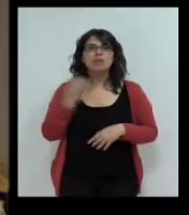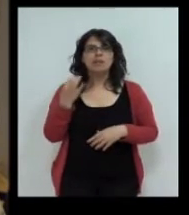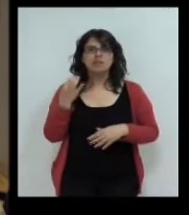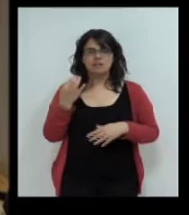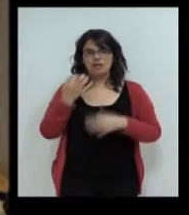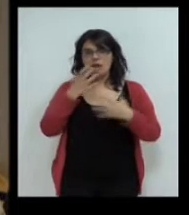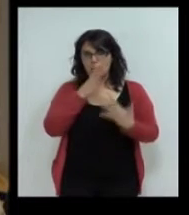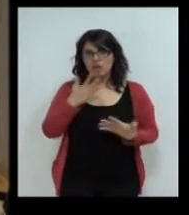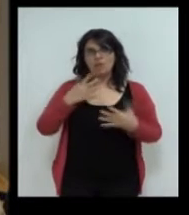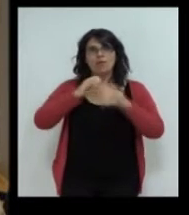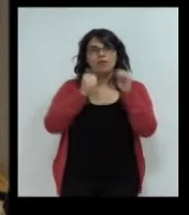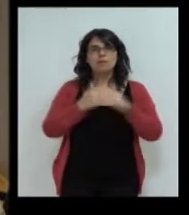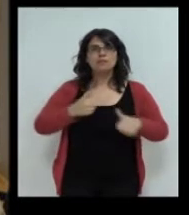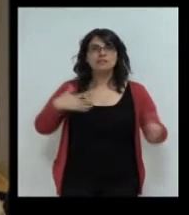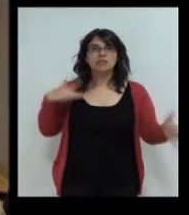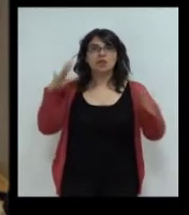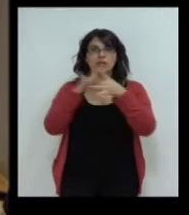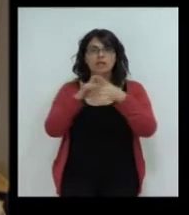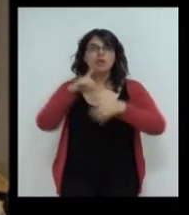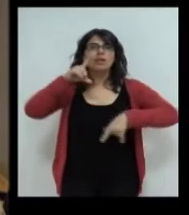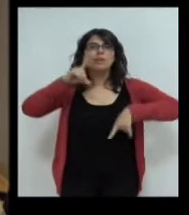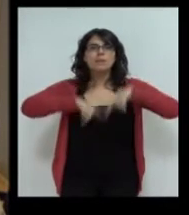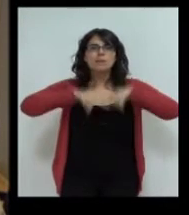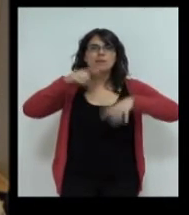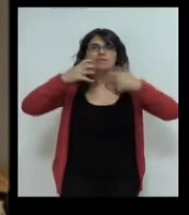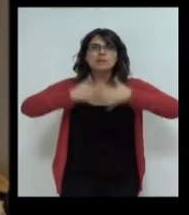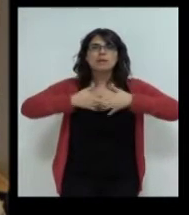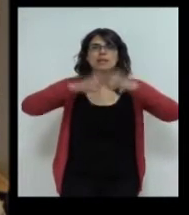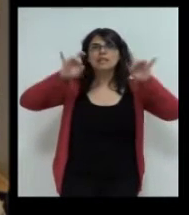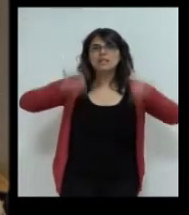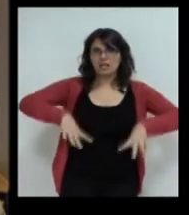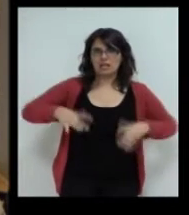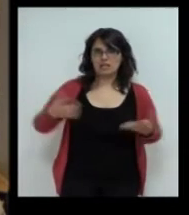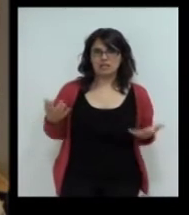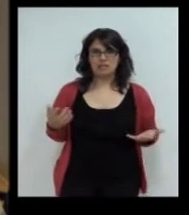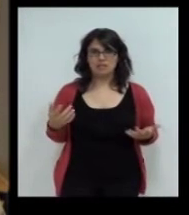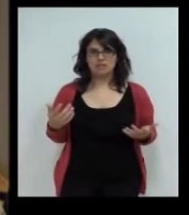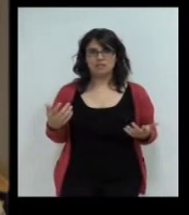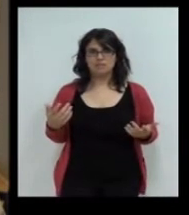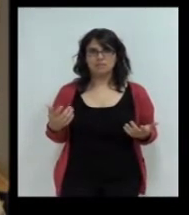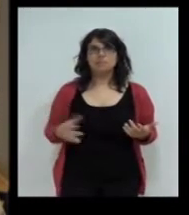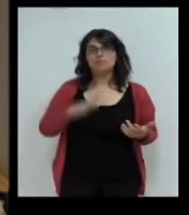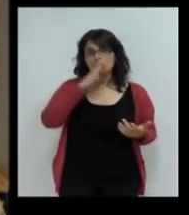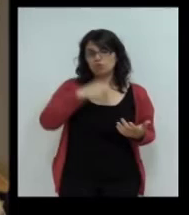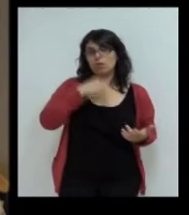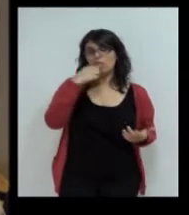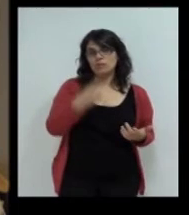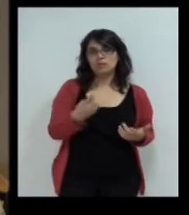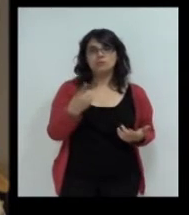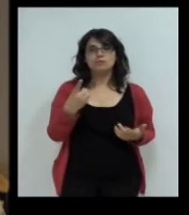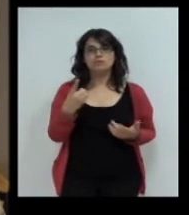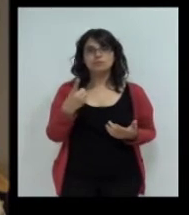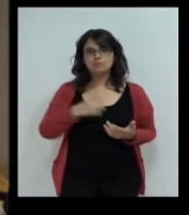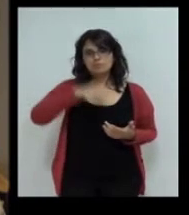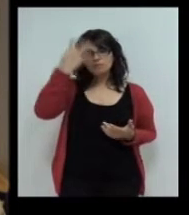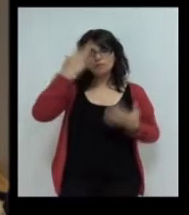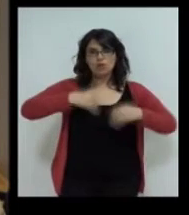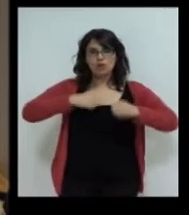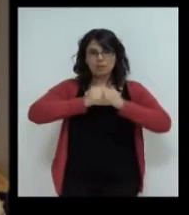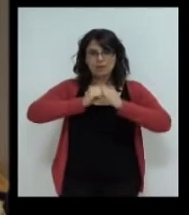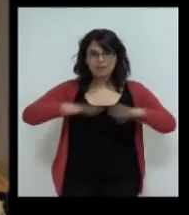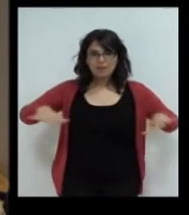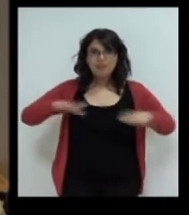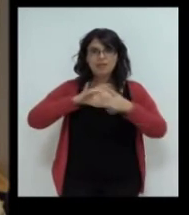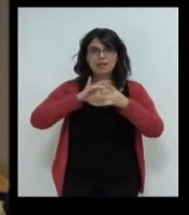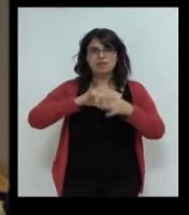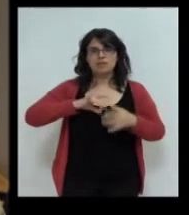sincronización dependiendo de qué fabricante sea el que lo haya puesto en marcha. Por eso digo yo que asimilar una iniciativa normalizada